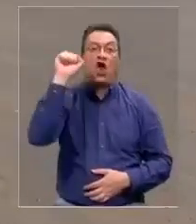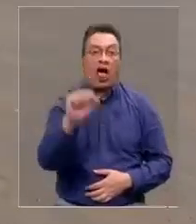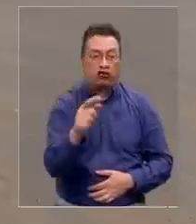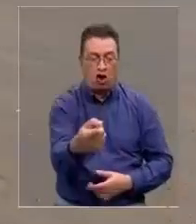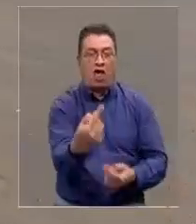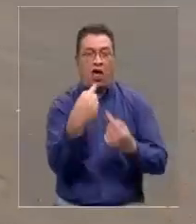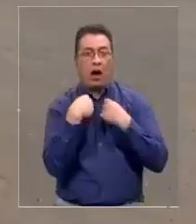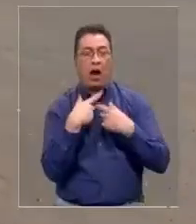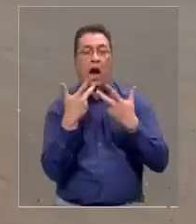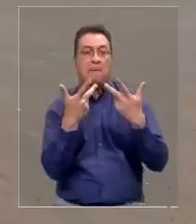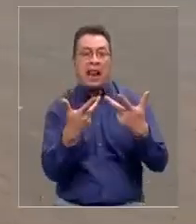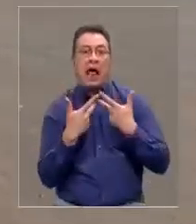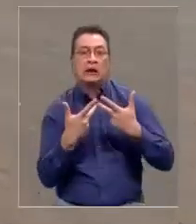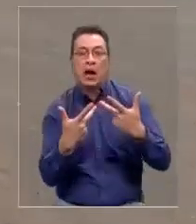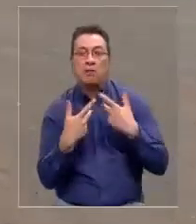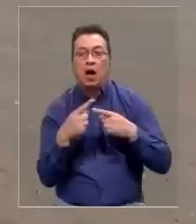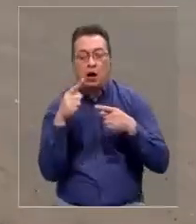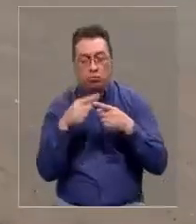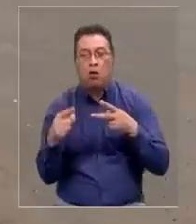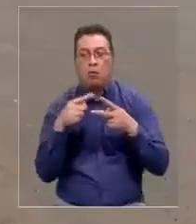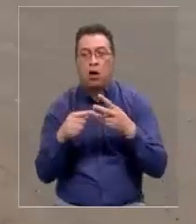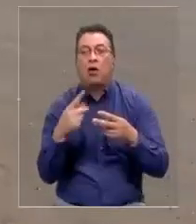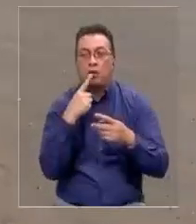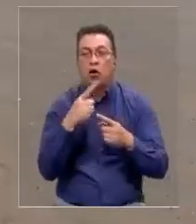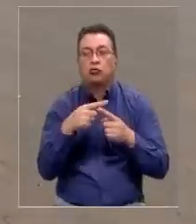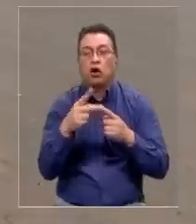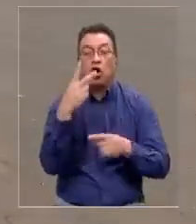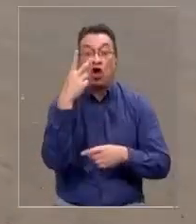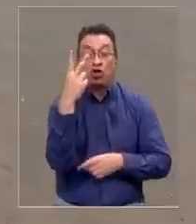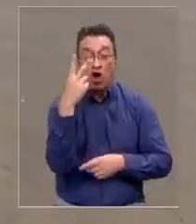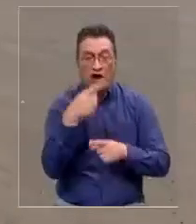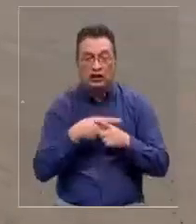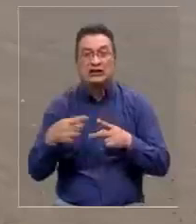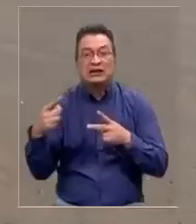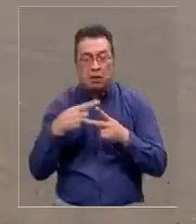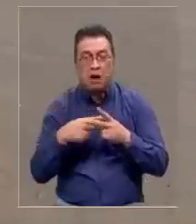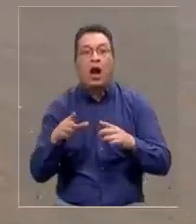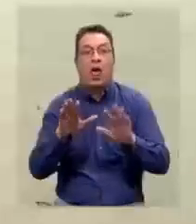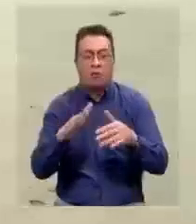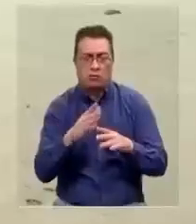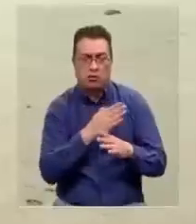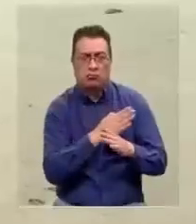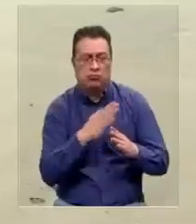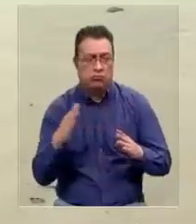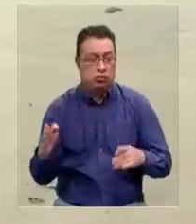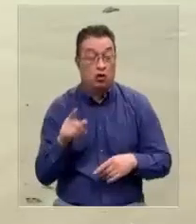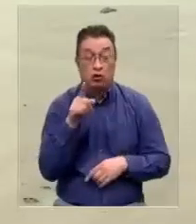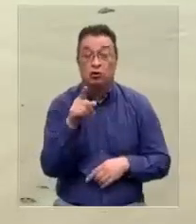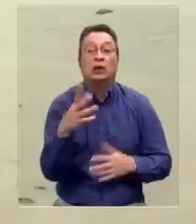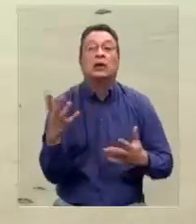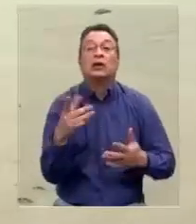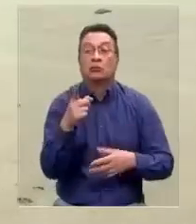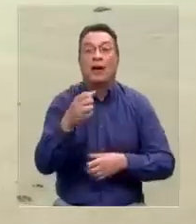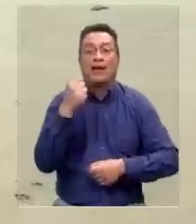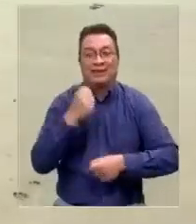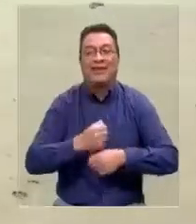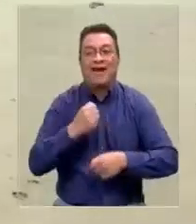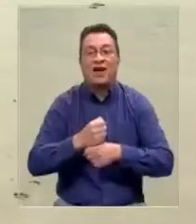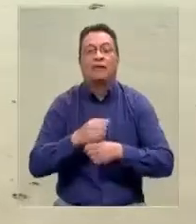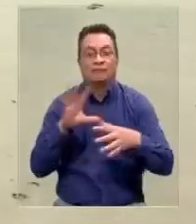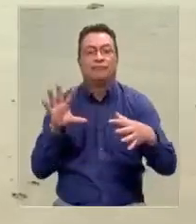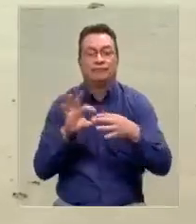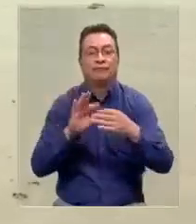y estuvieron constantemente hostigándome durante 2 semanas aproximadamente. ¿Eso tú lo asocias al trabajo que estás haciendo